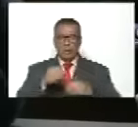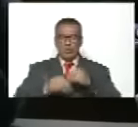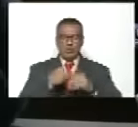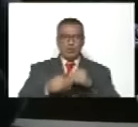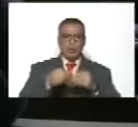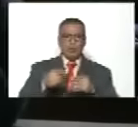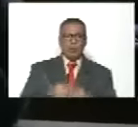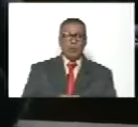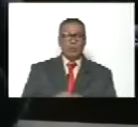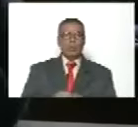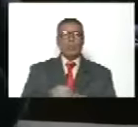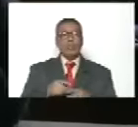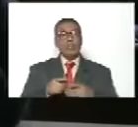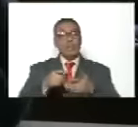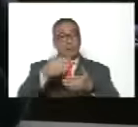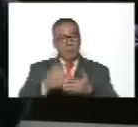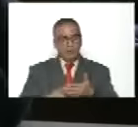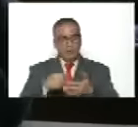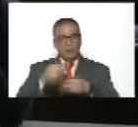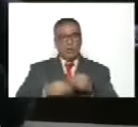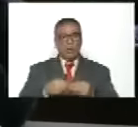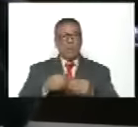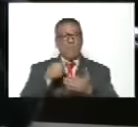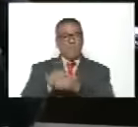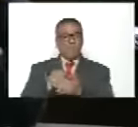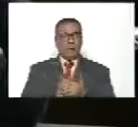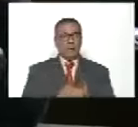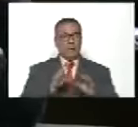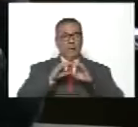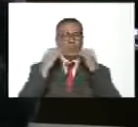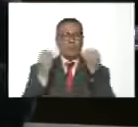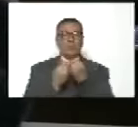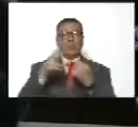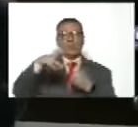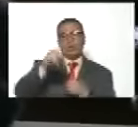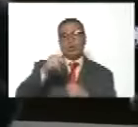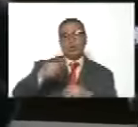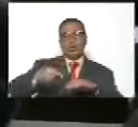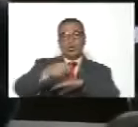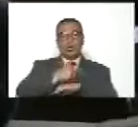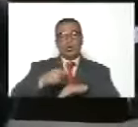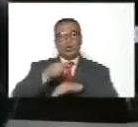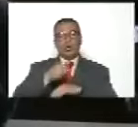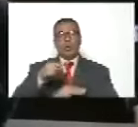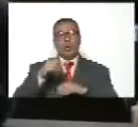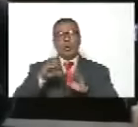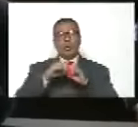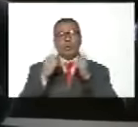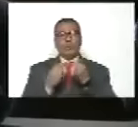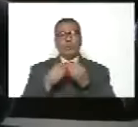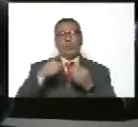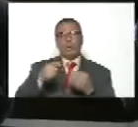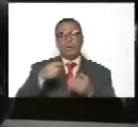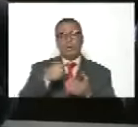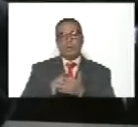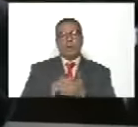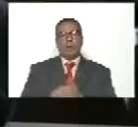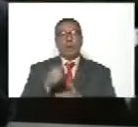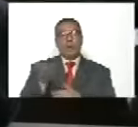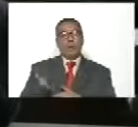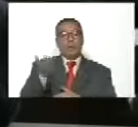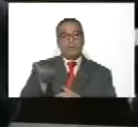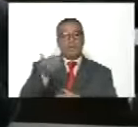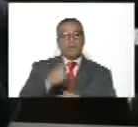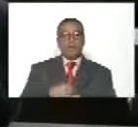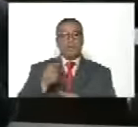regularización, actualización y financiamiento de las organizaciones no gubernamentales o asociaciones sin fines de lucro. Es